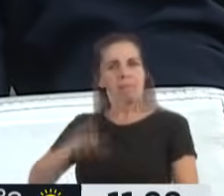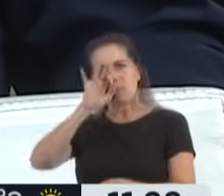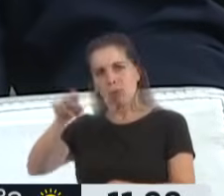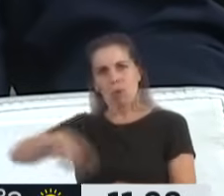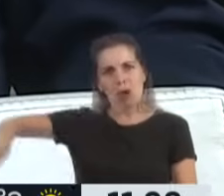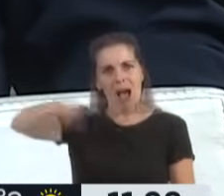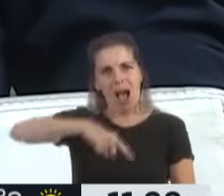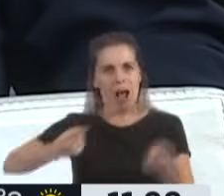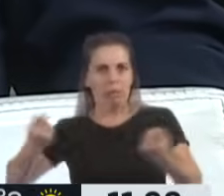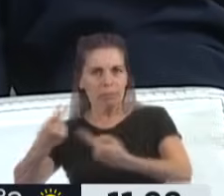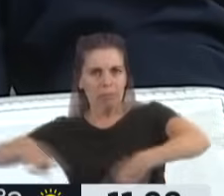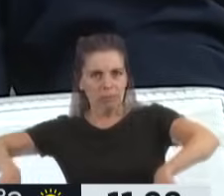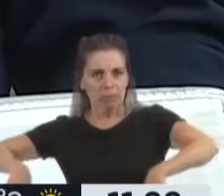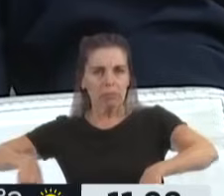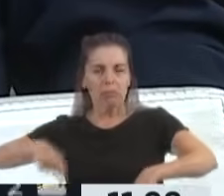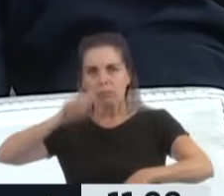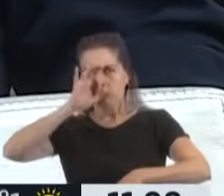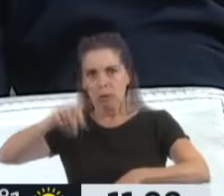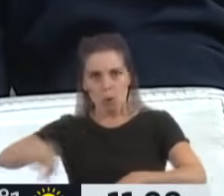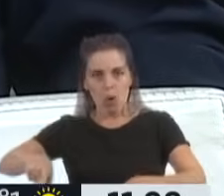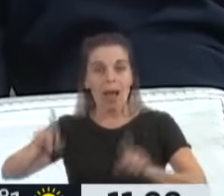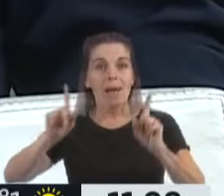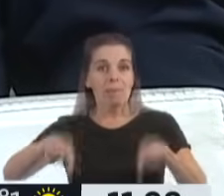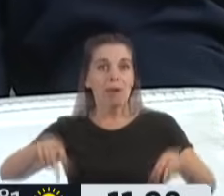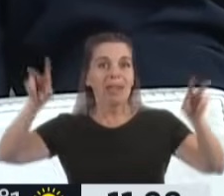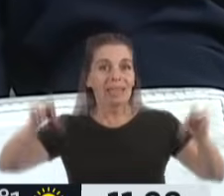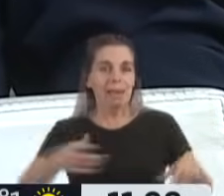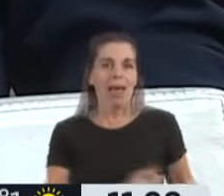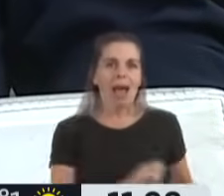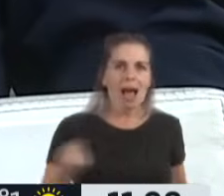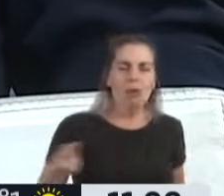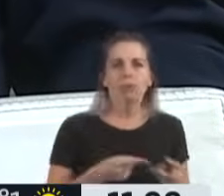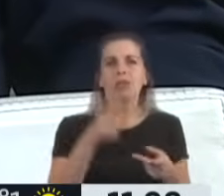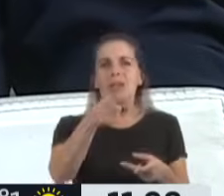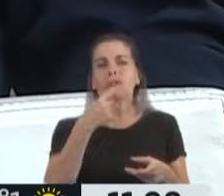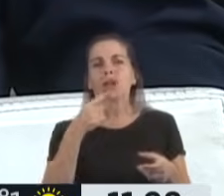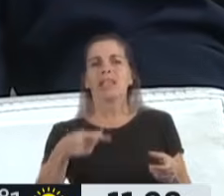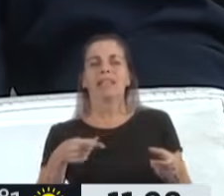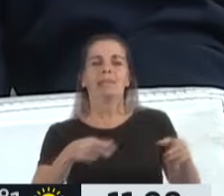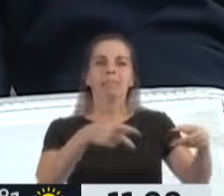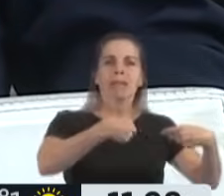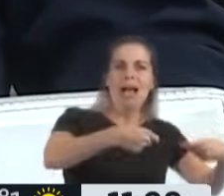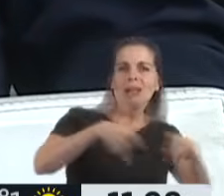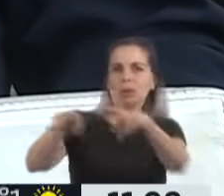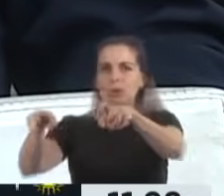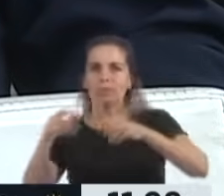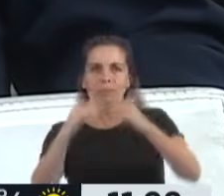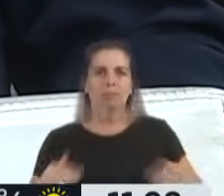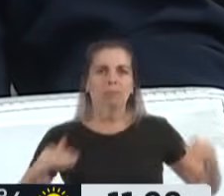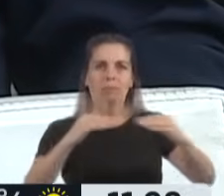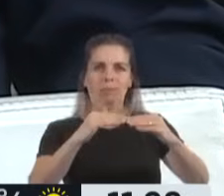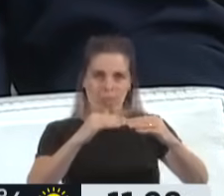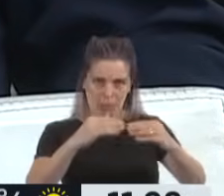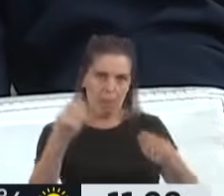transportadoras y que justamente el ajuste y el déficit cero se alcanzó con eliminar el pago